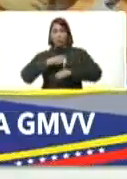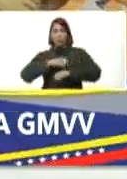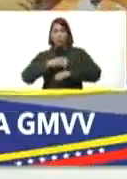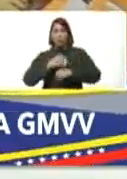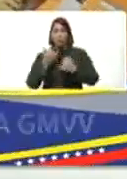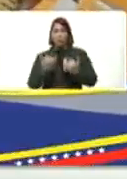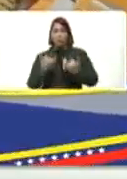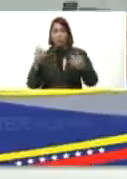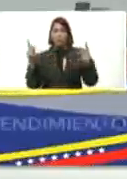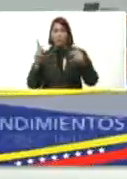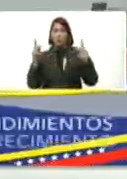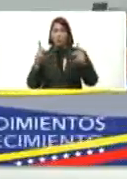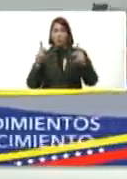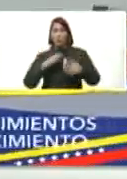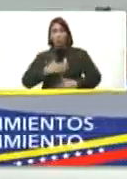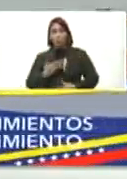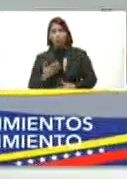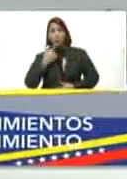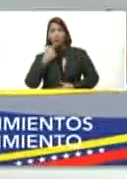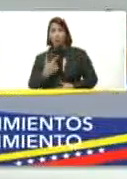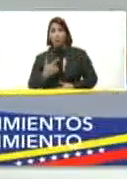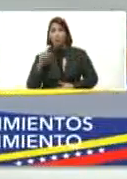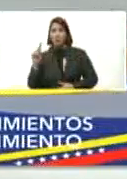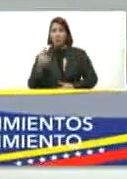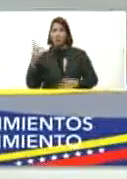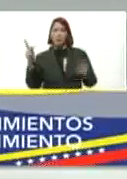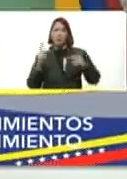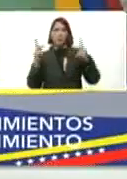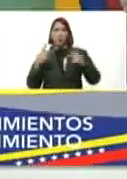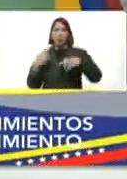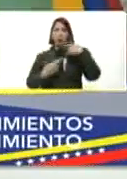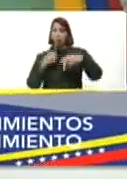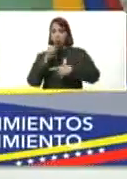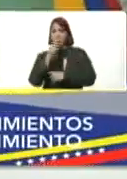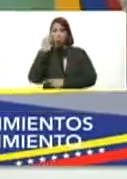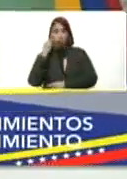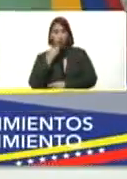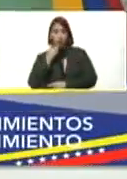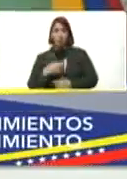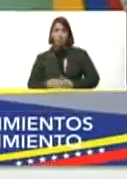prosperidad, pudiéramos llamar la primera prosperidad de la revolución bolivariana.